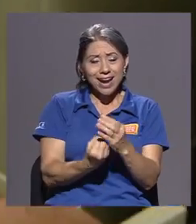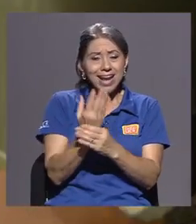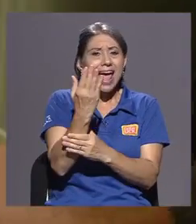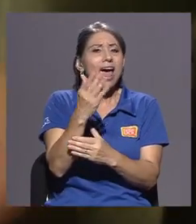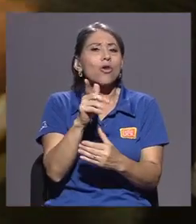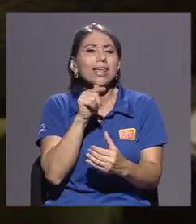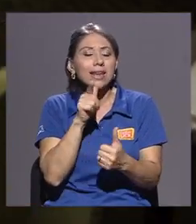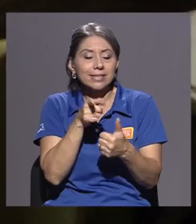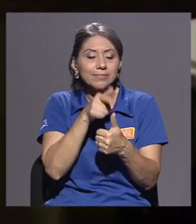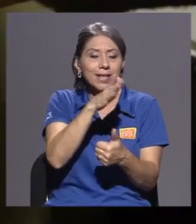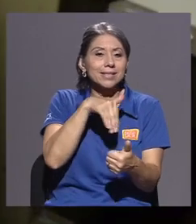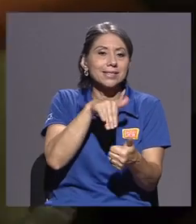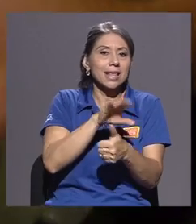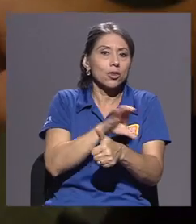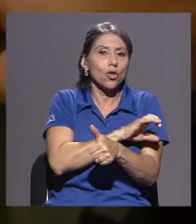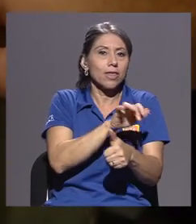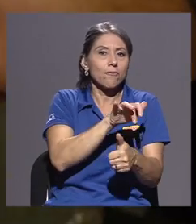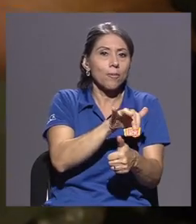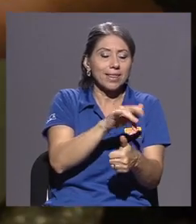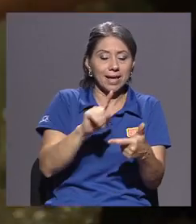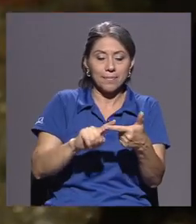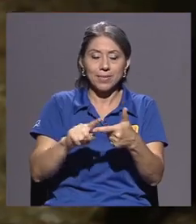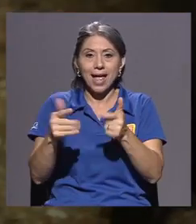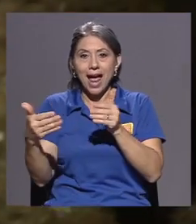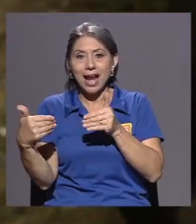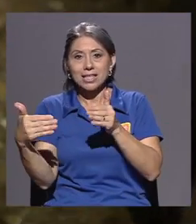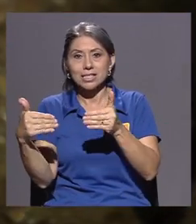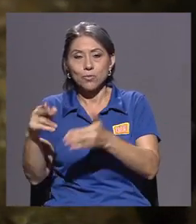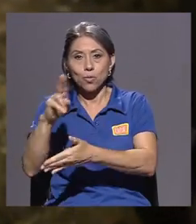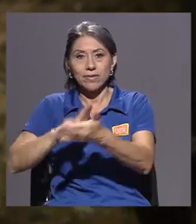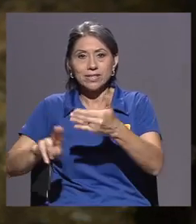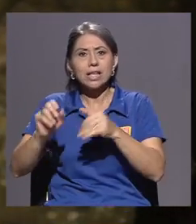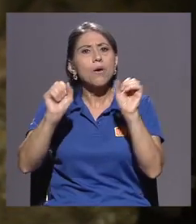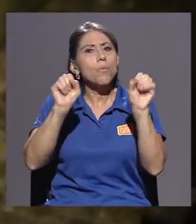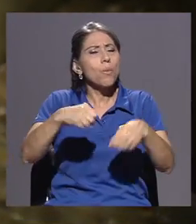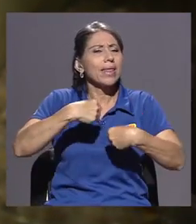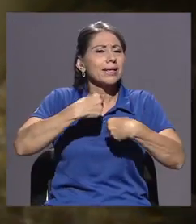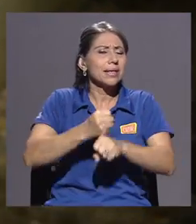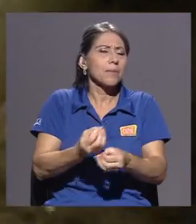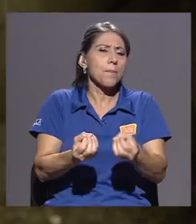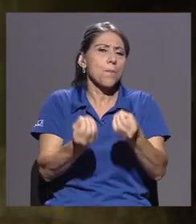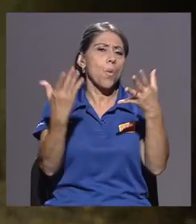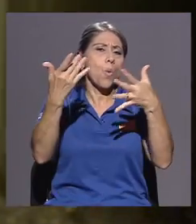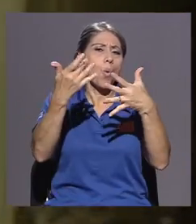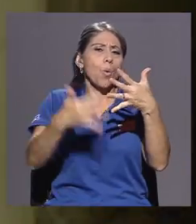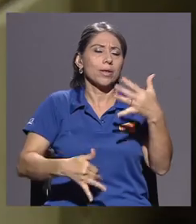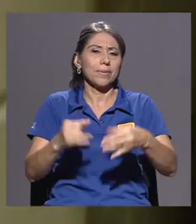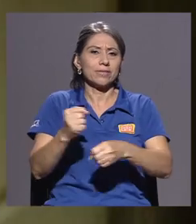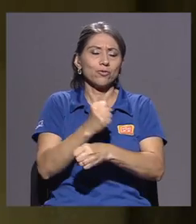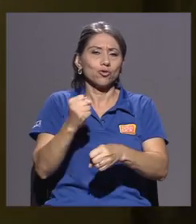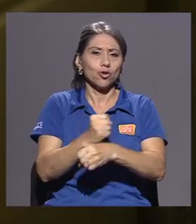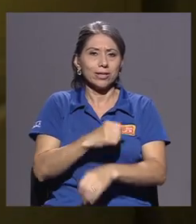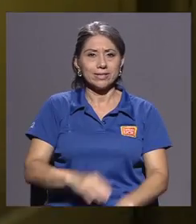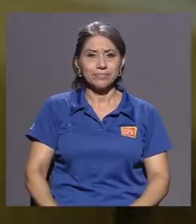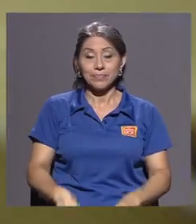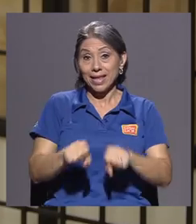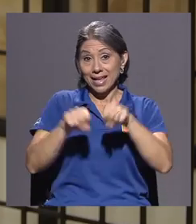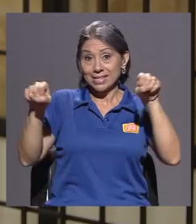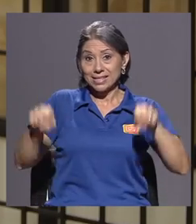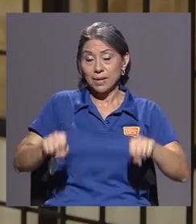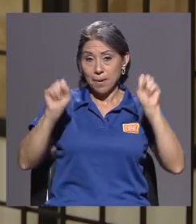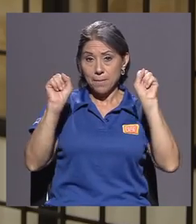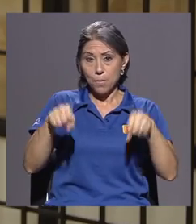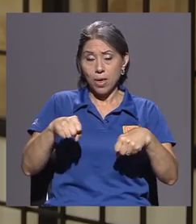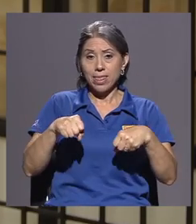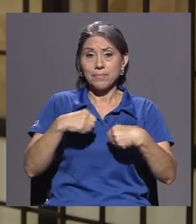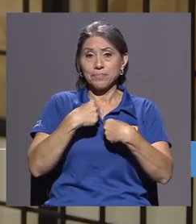Centro de Informática y el Archivo Universitario y puede realizar múltiples funciones. El sistema puede